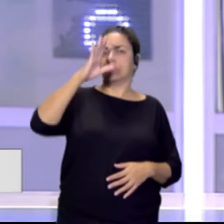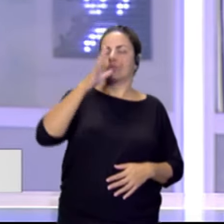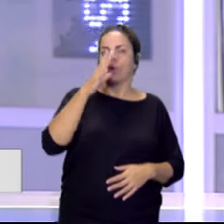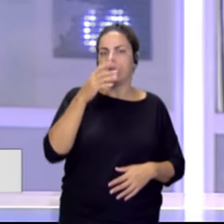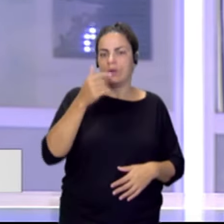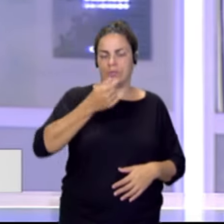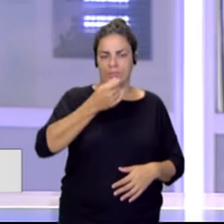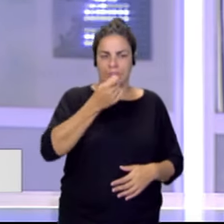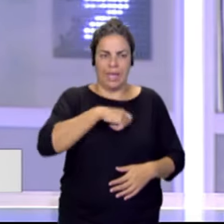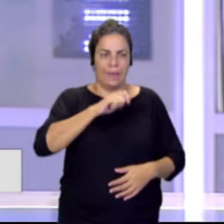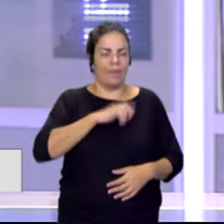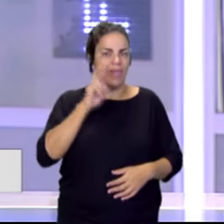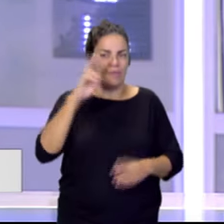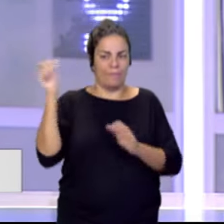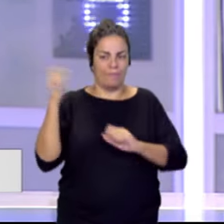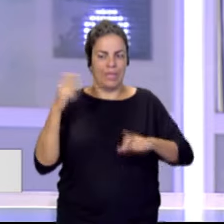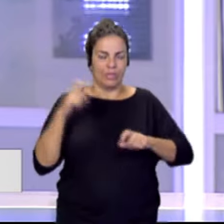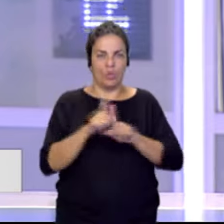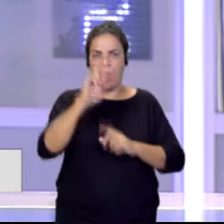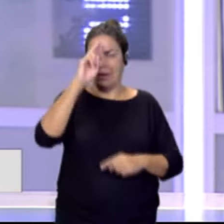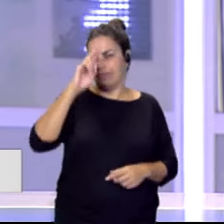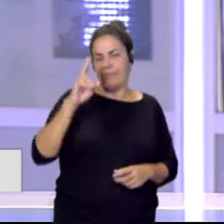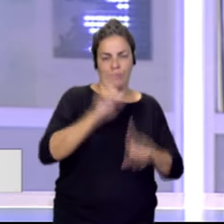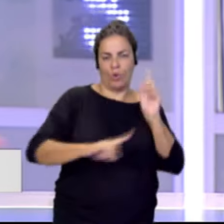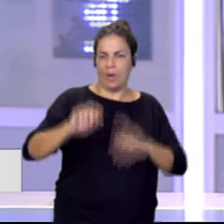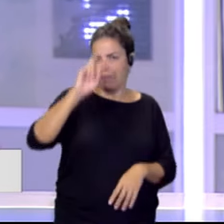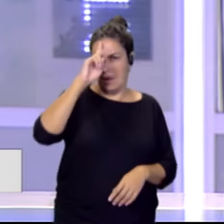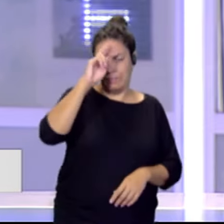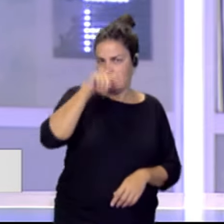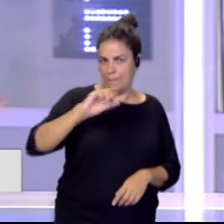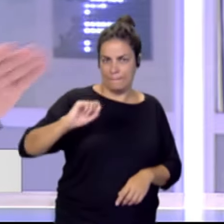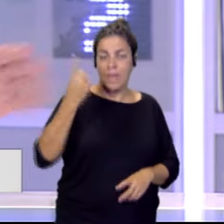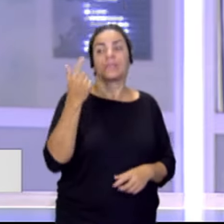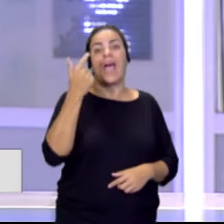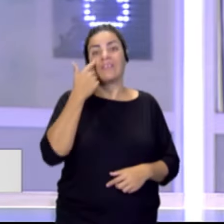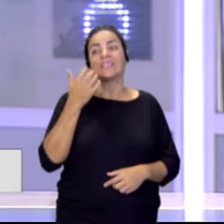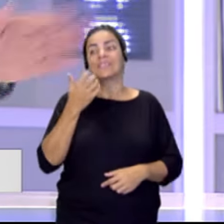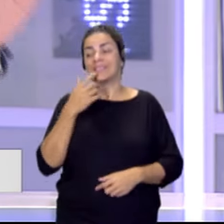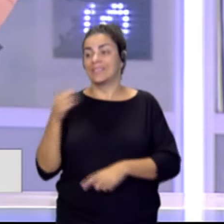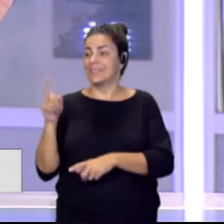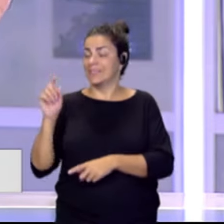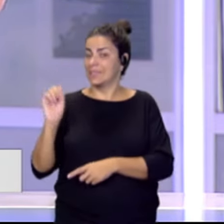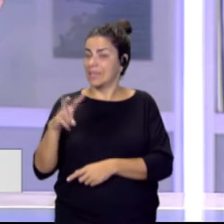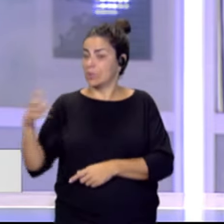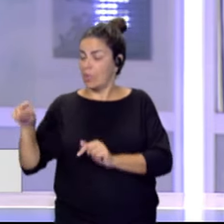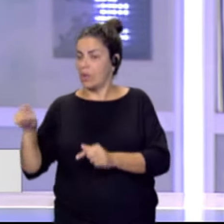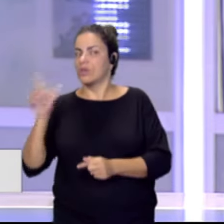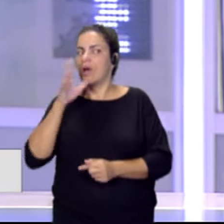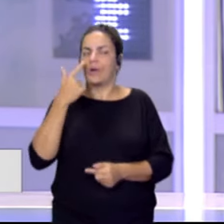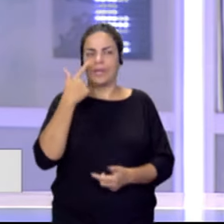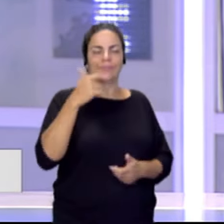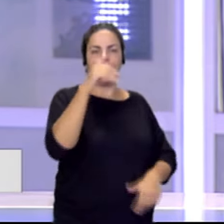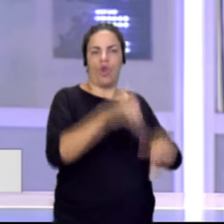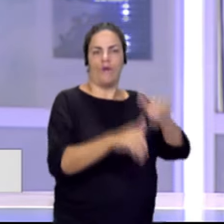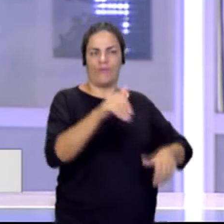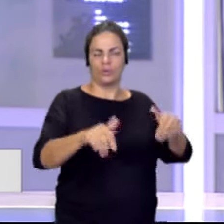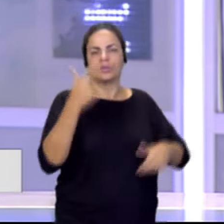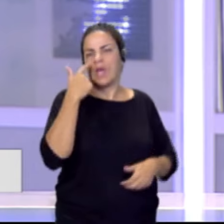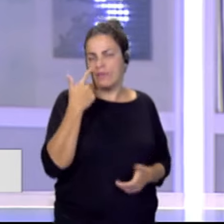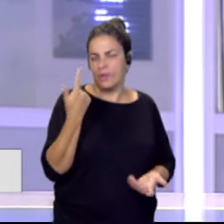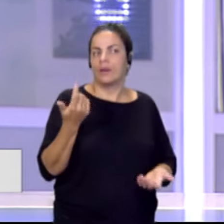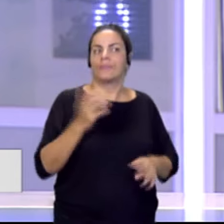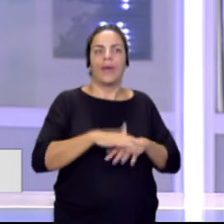en este momento y que eso se traslade de alguna manera a voto. Es lo único que me hace creer que estos se van a poner a actuar en algún momento y llegar a algún tipo